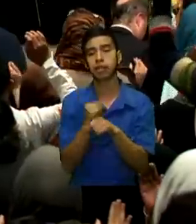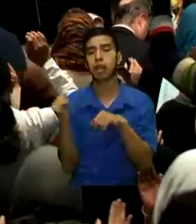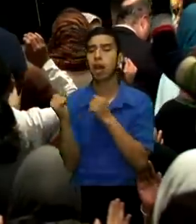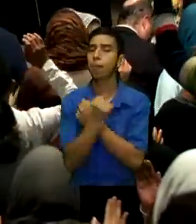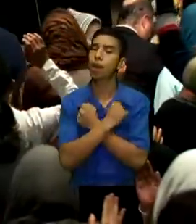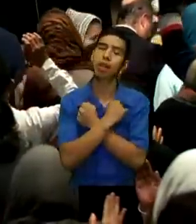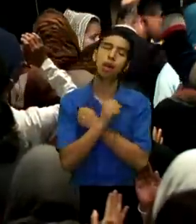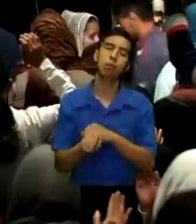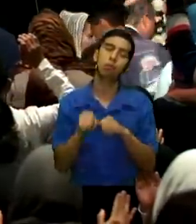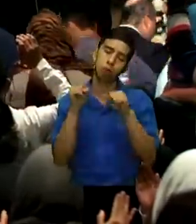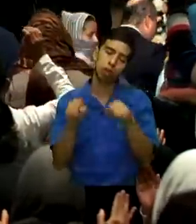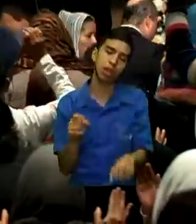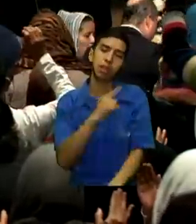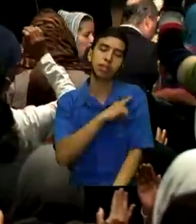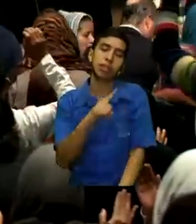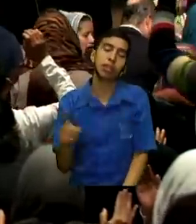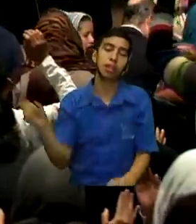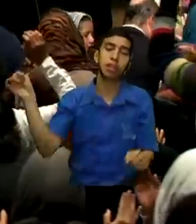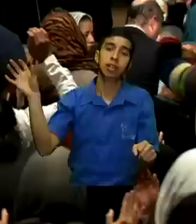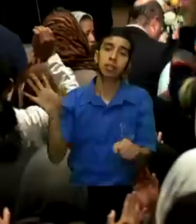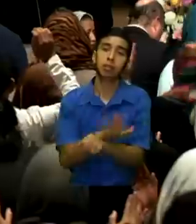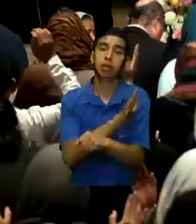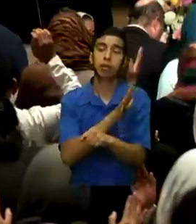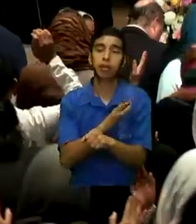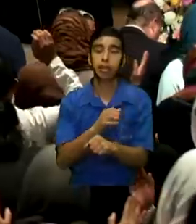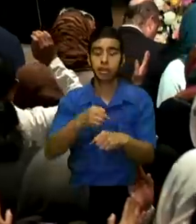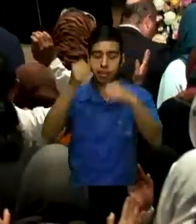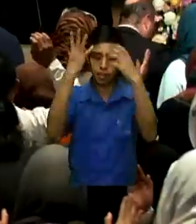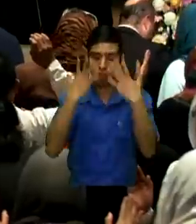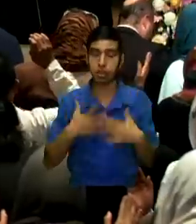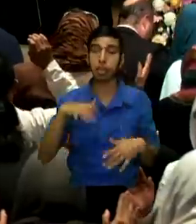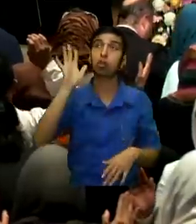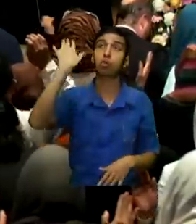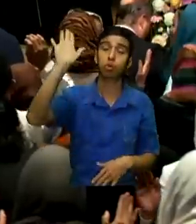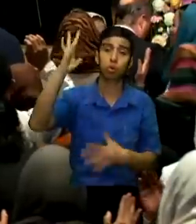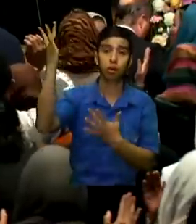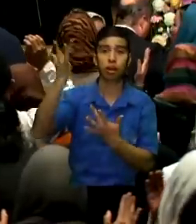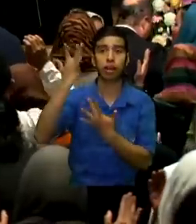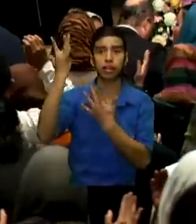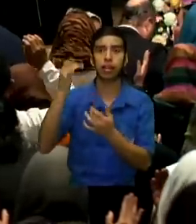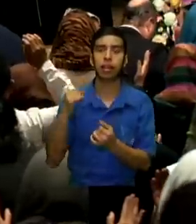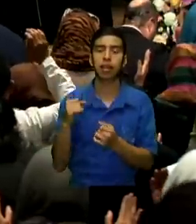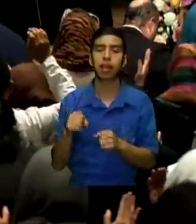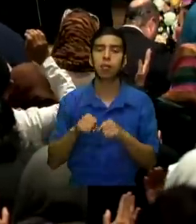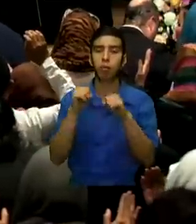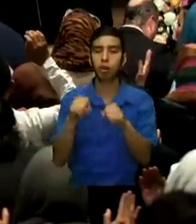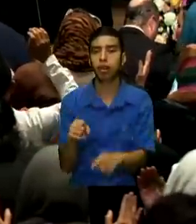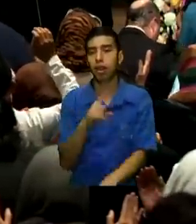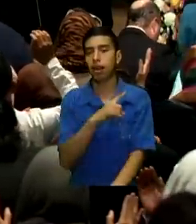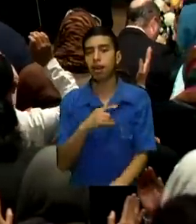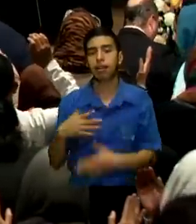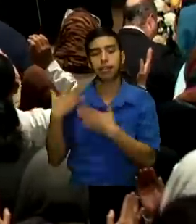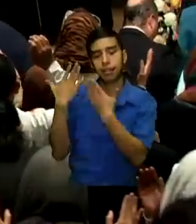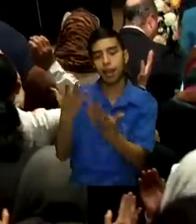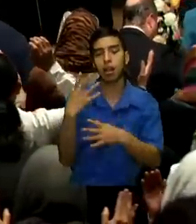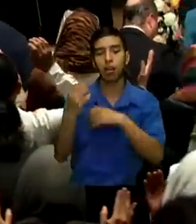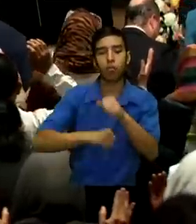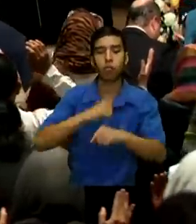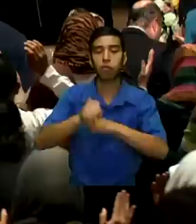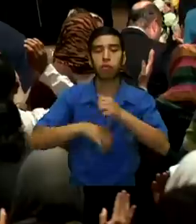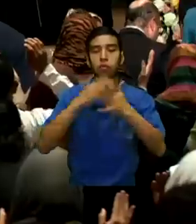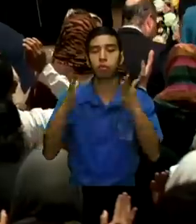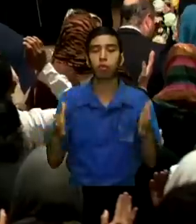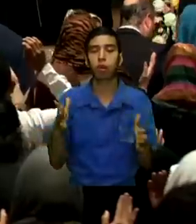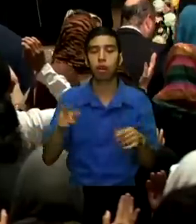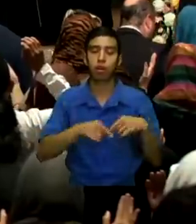ser llena de tu gracia, de tu favor, Señor. Que la palabra dé mucho fruto en sus corazones. Y que donde quiera que ellos vayan,